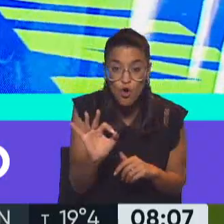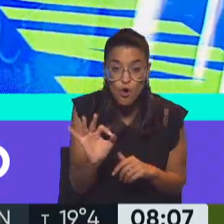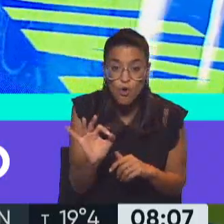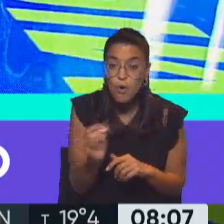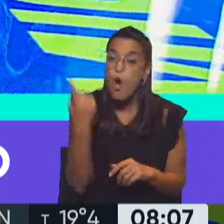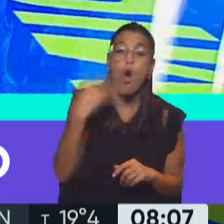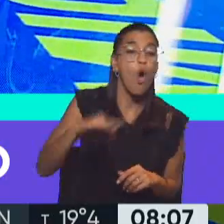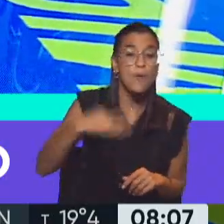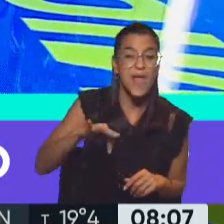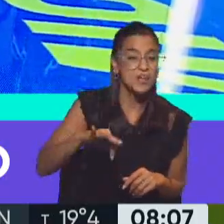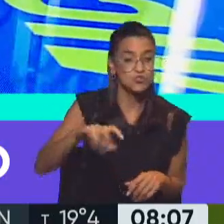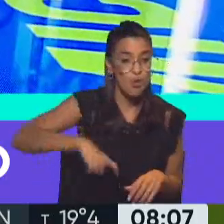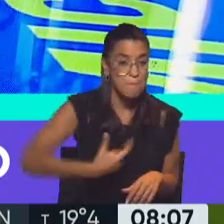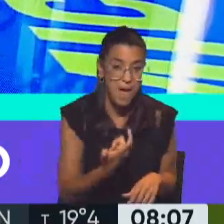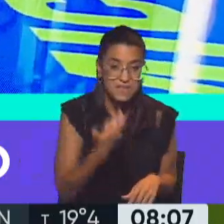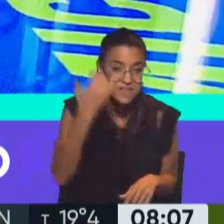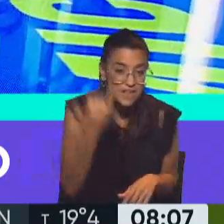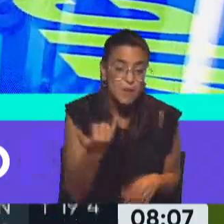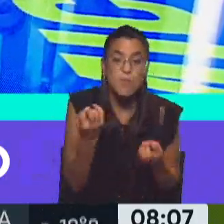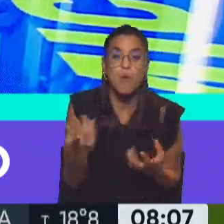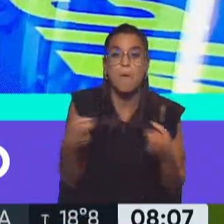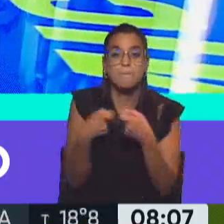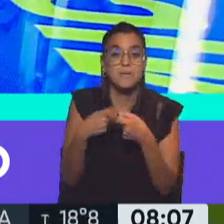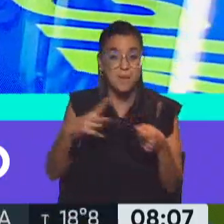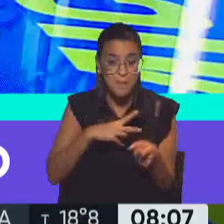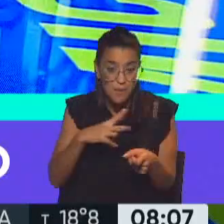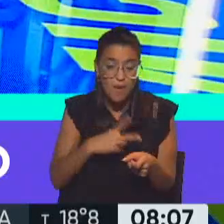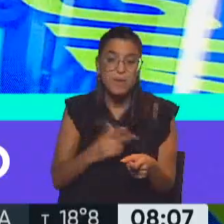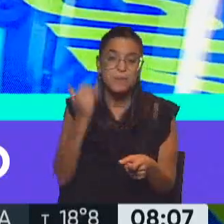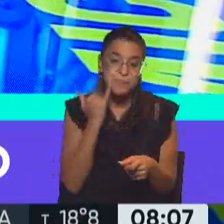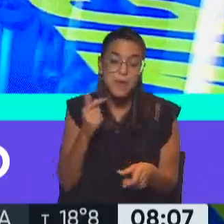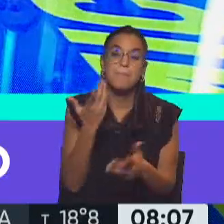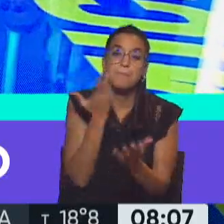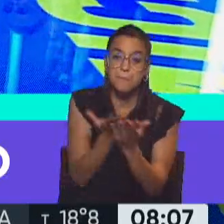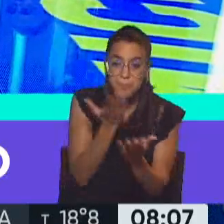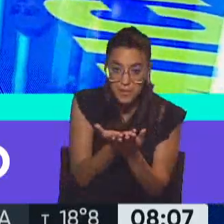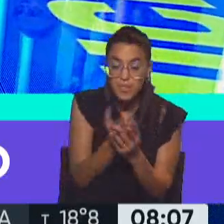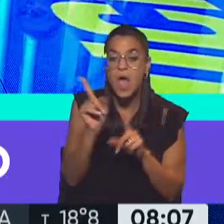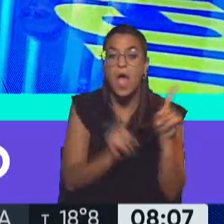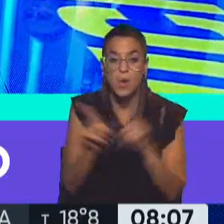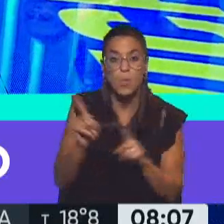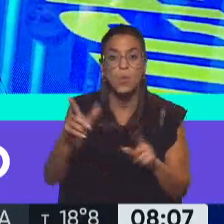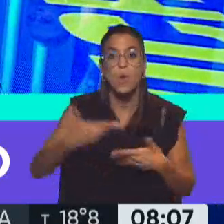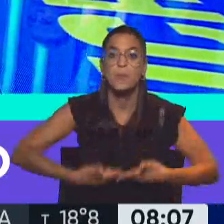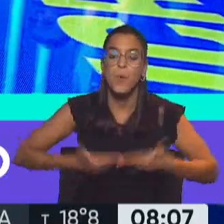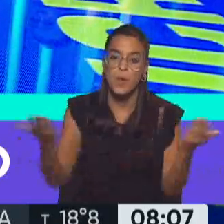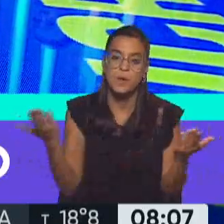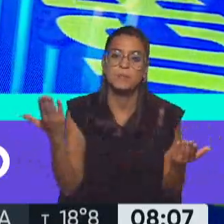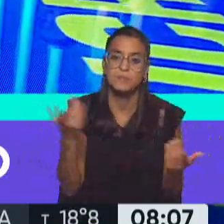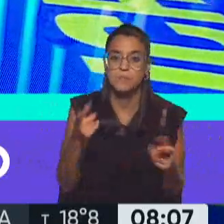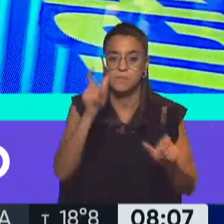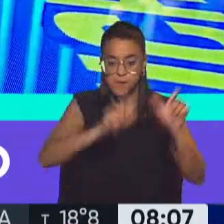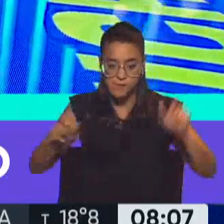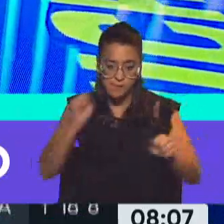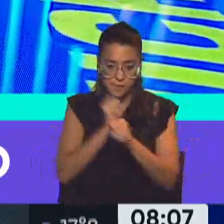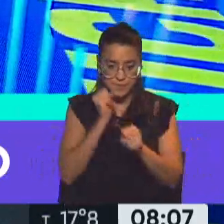una obligatoriedad a nivel general? Porque muchas empresas privadas ya están pidiendo, y algunos estamentos públicos, que sus empleados